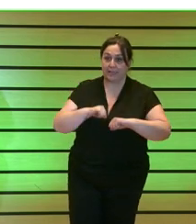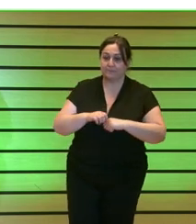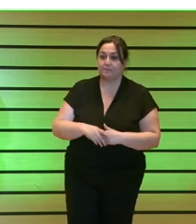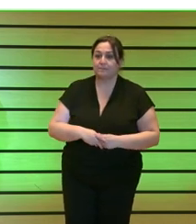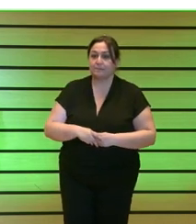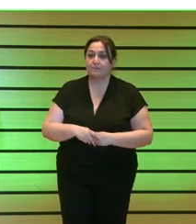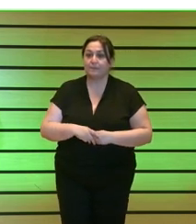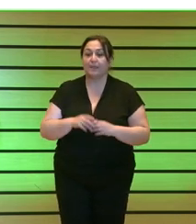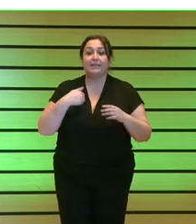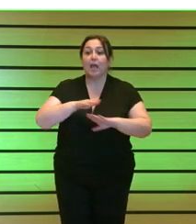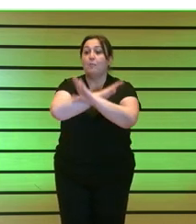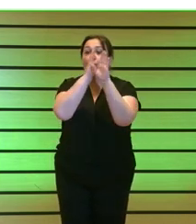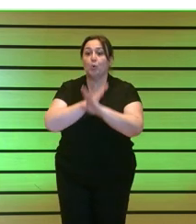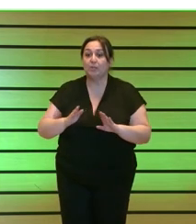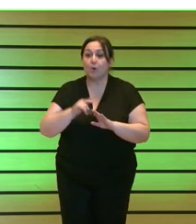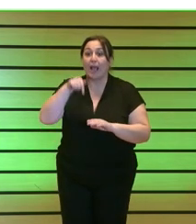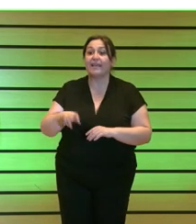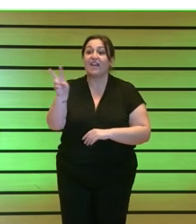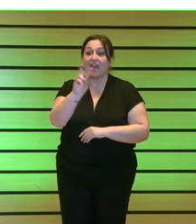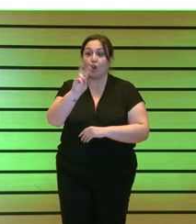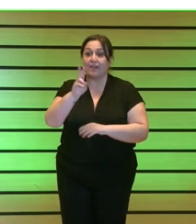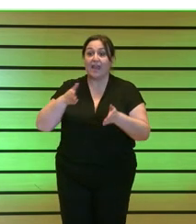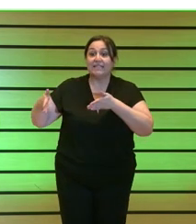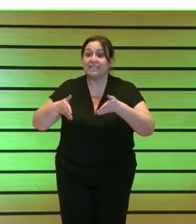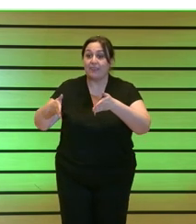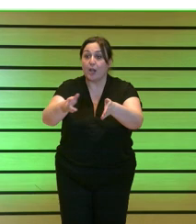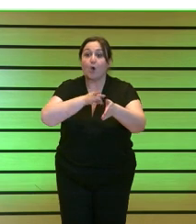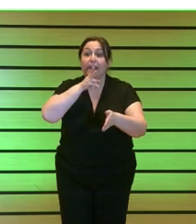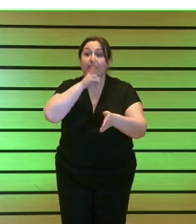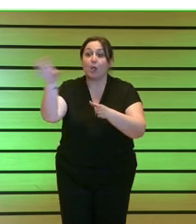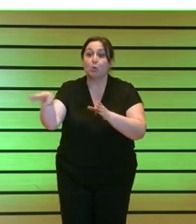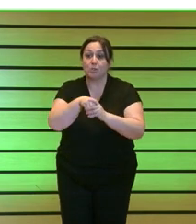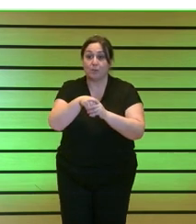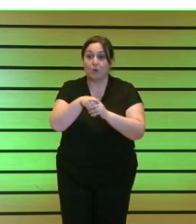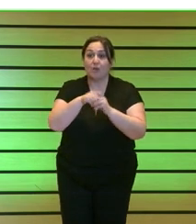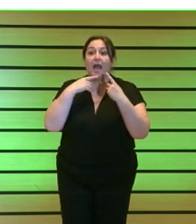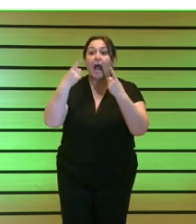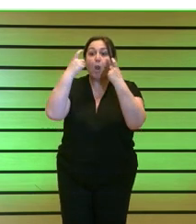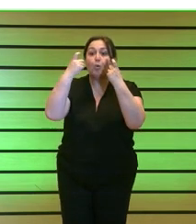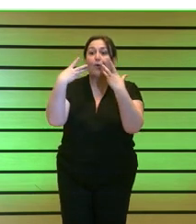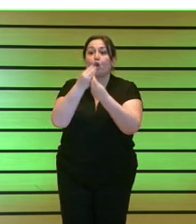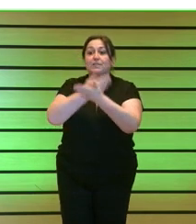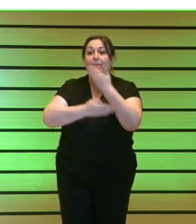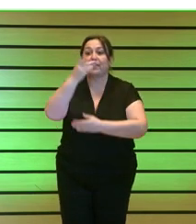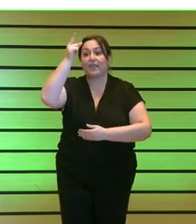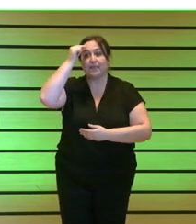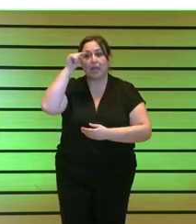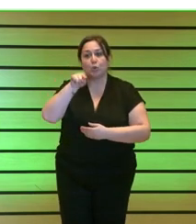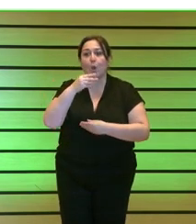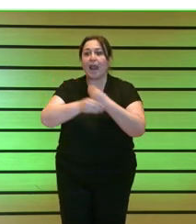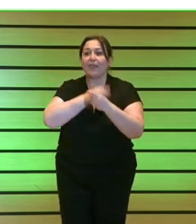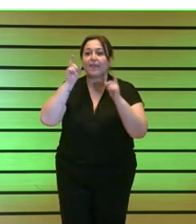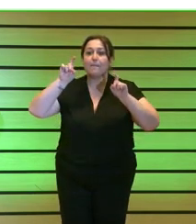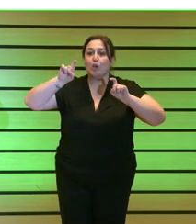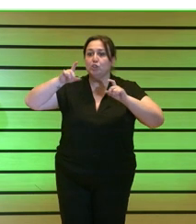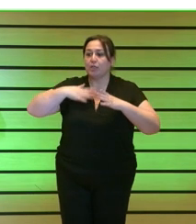esta buena práctica Y por último aquí en Valladolid el sendero verde inclusivo que el alumnado con discapacidad intelectual ejercen de monitores para